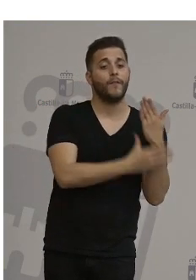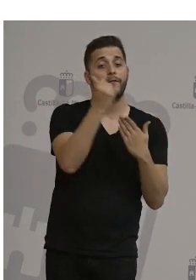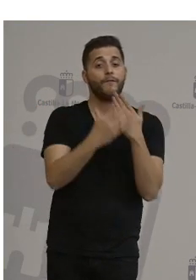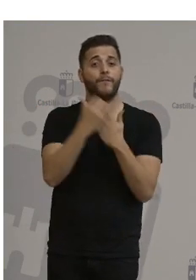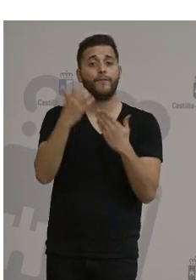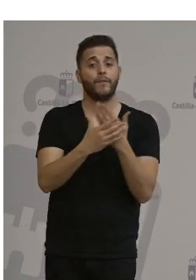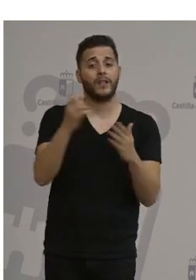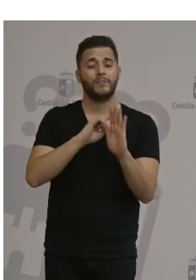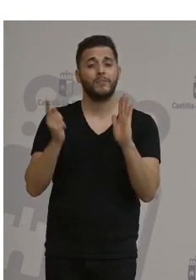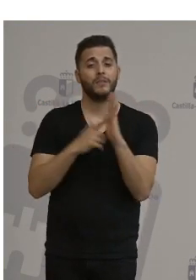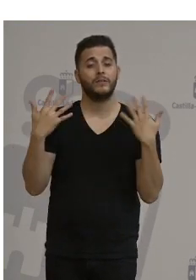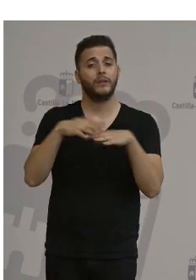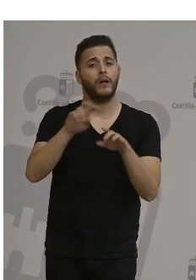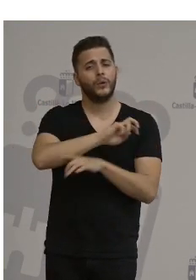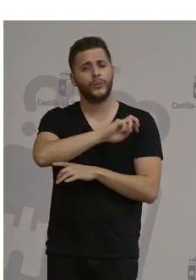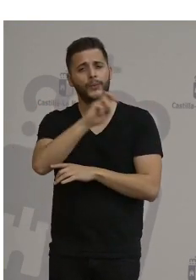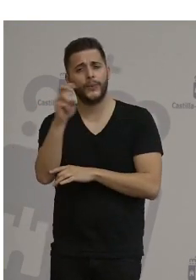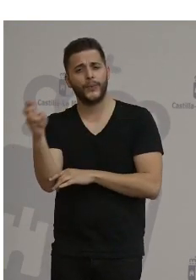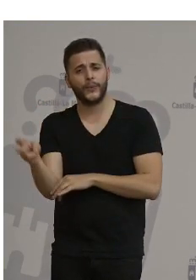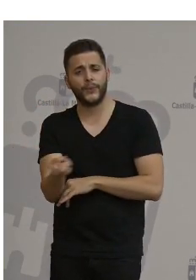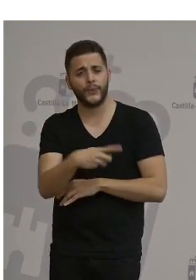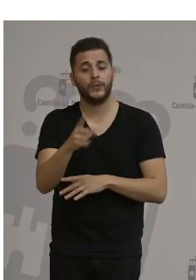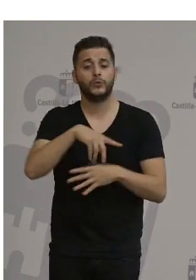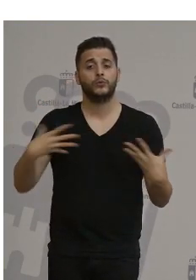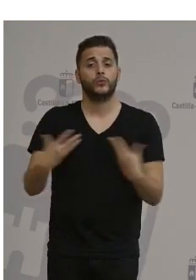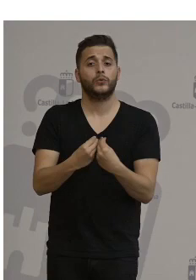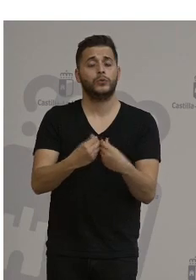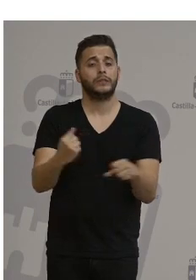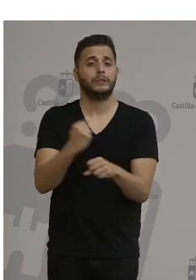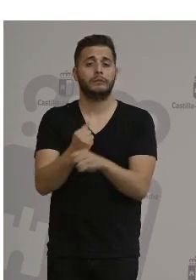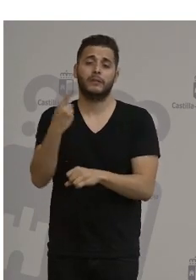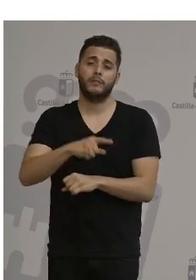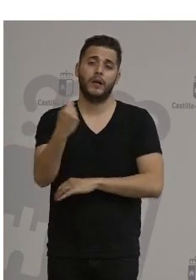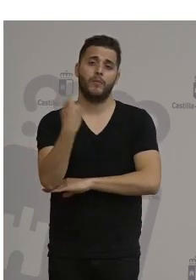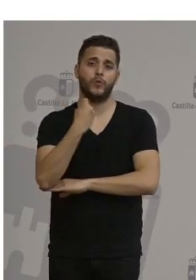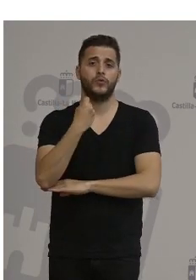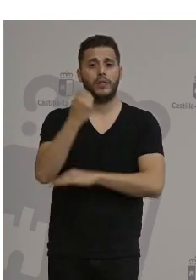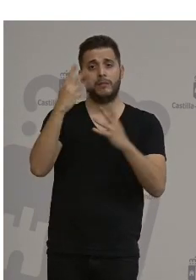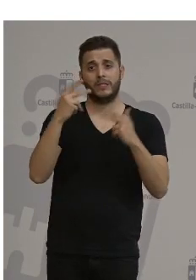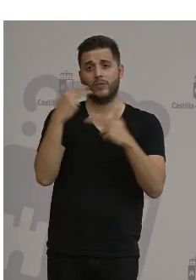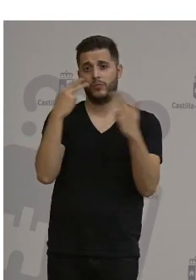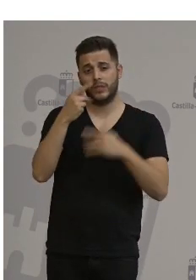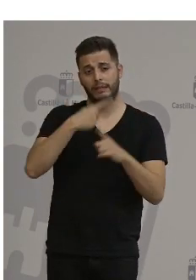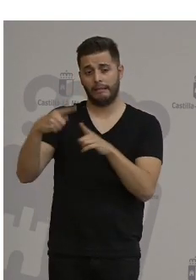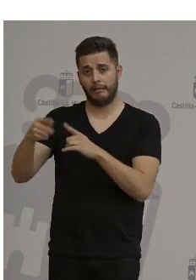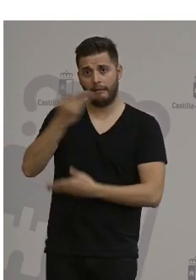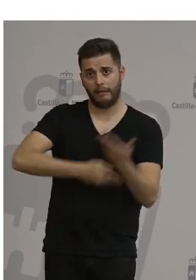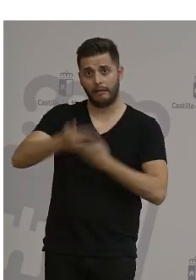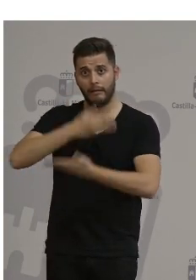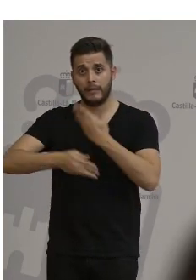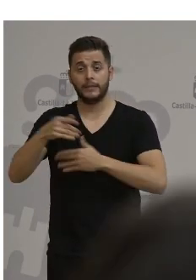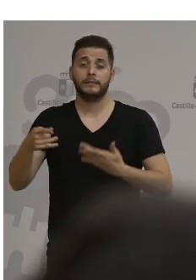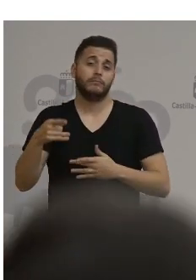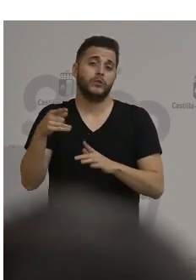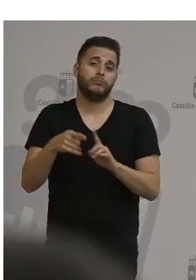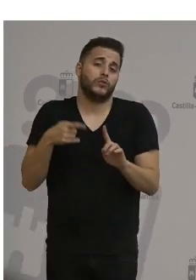inclusión y con el apoyo de distintas administraciones públicas. La idea de este protocolo es que sea